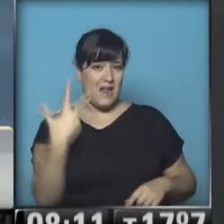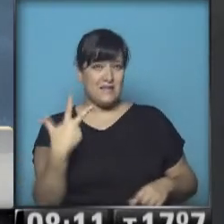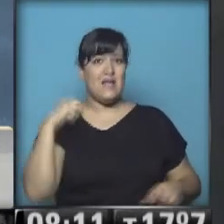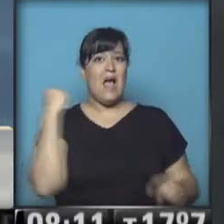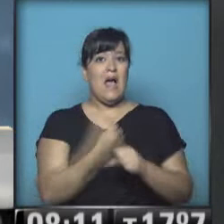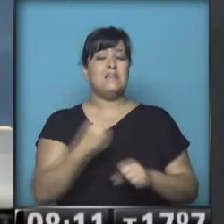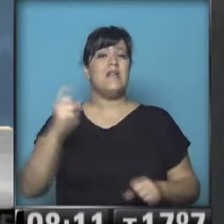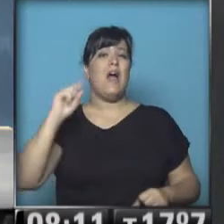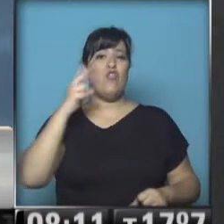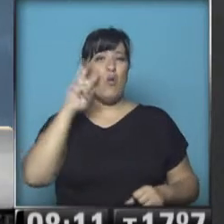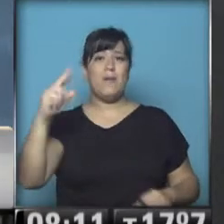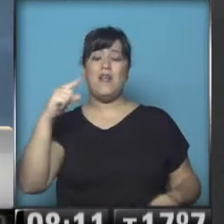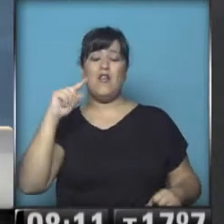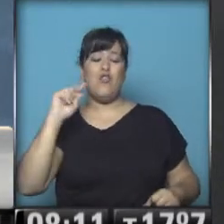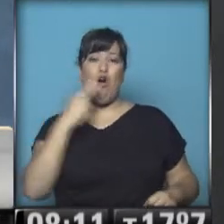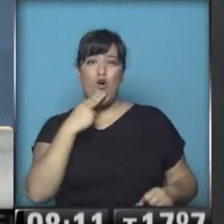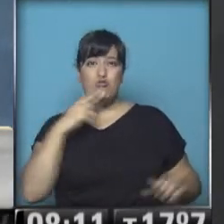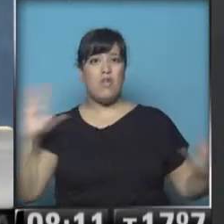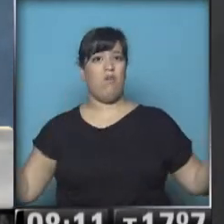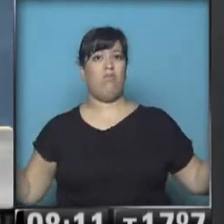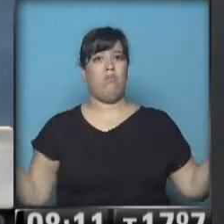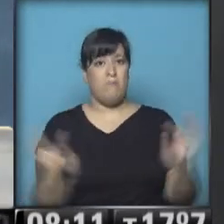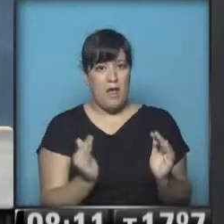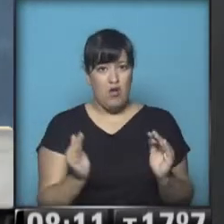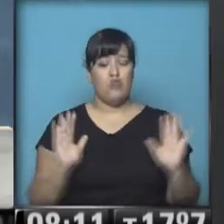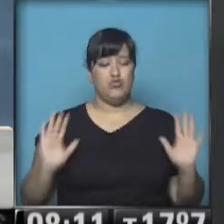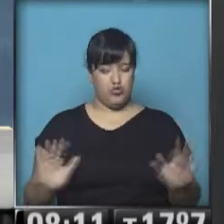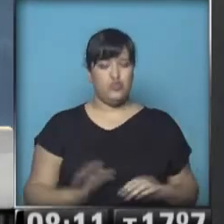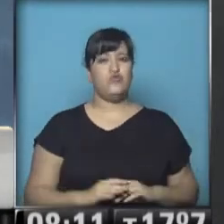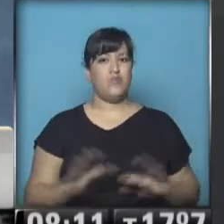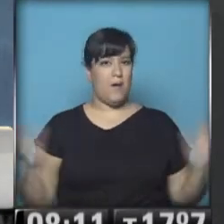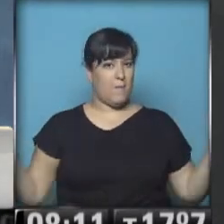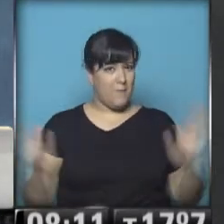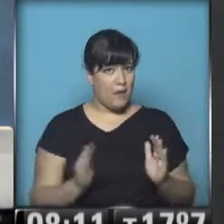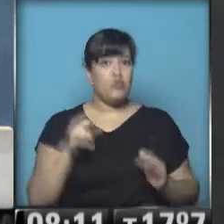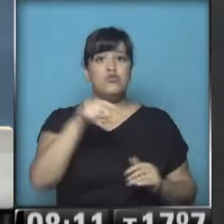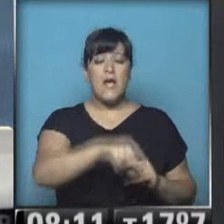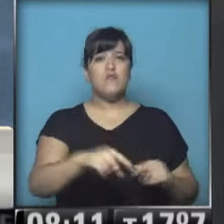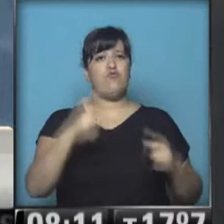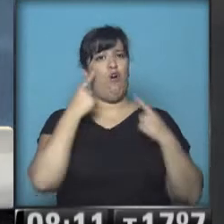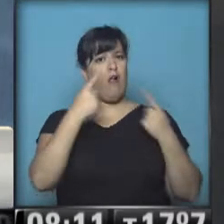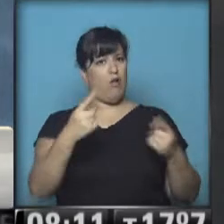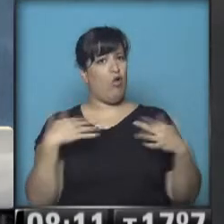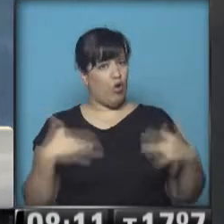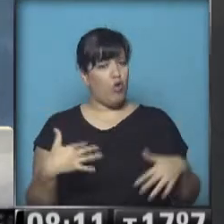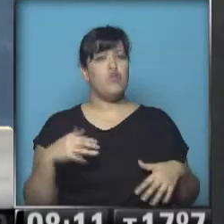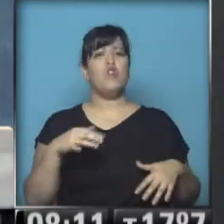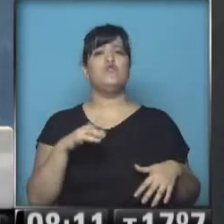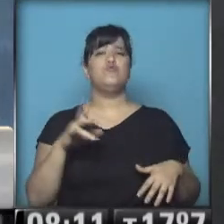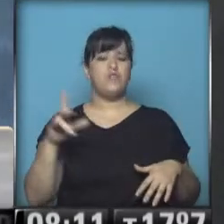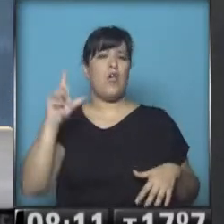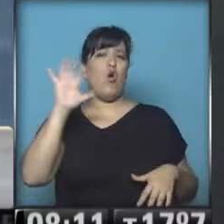descendente casi a un tercio de lo que era y creo que esto es muy reconocido desde organizaciones no gubernamentales